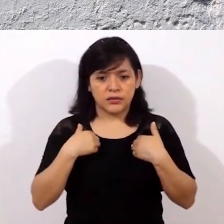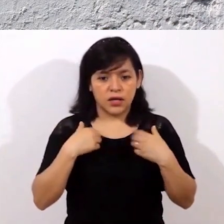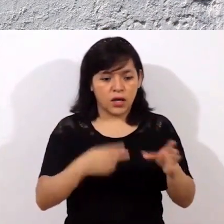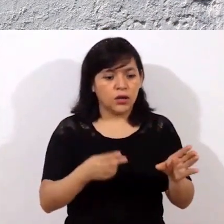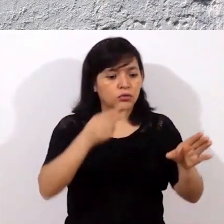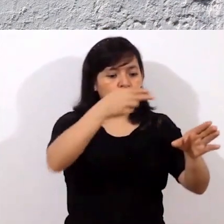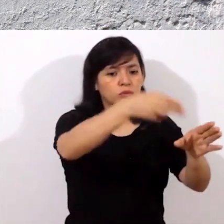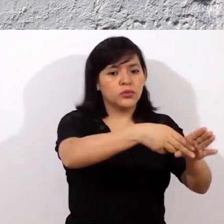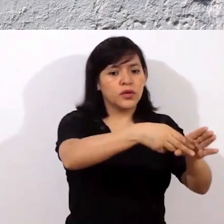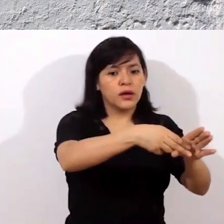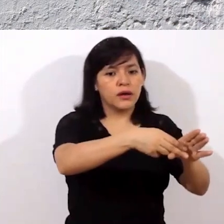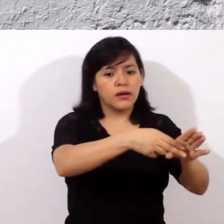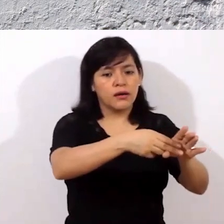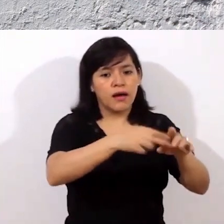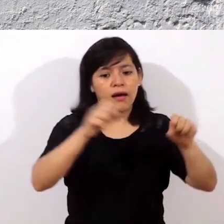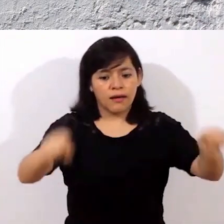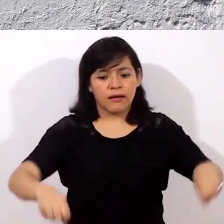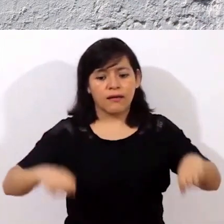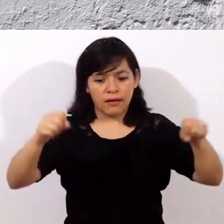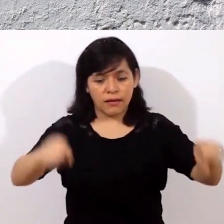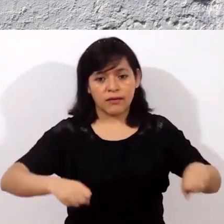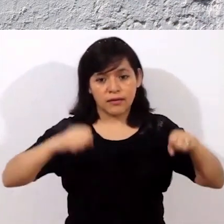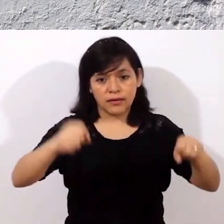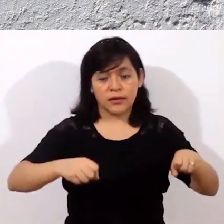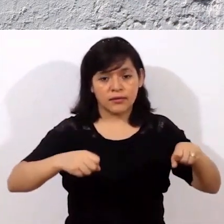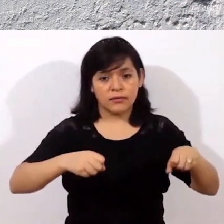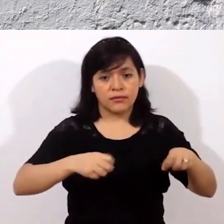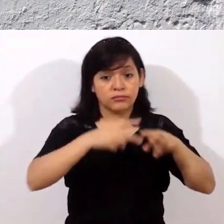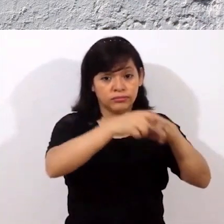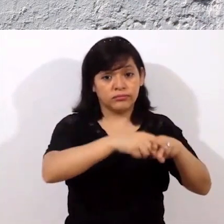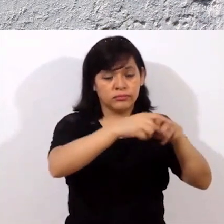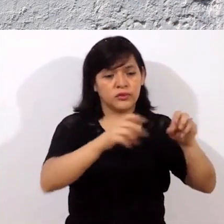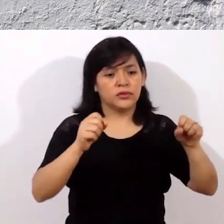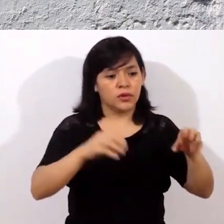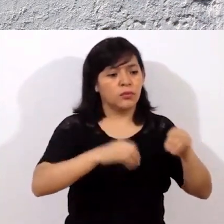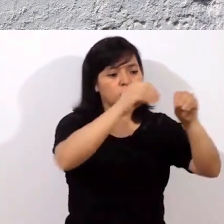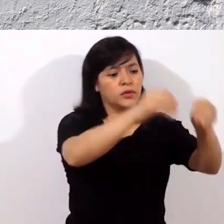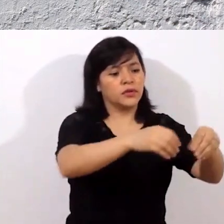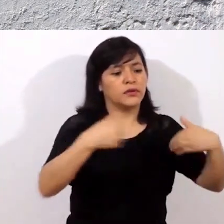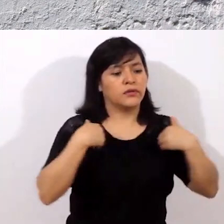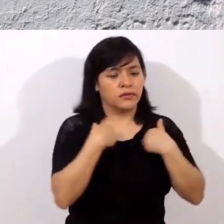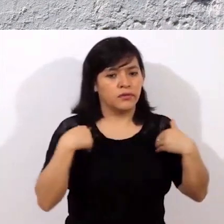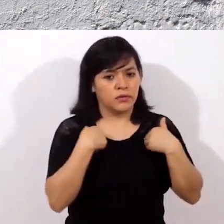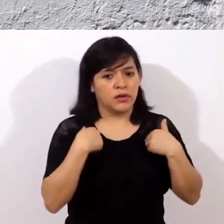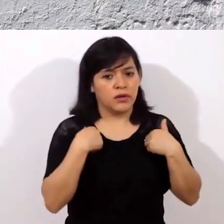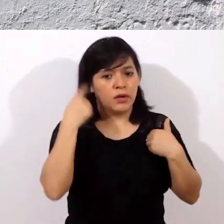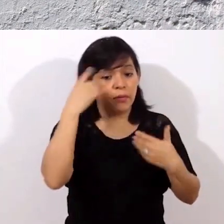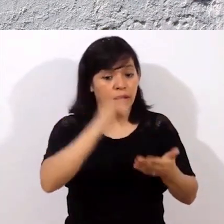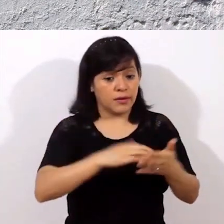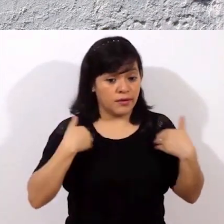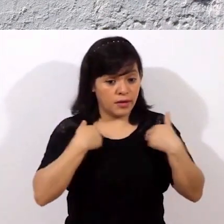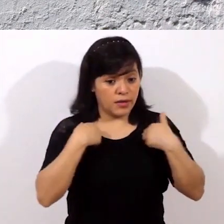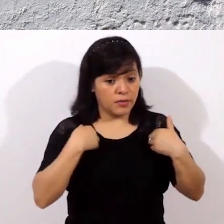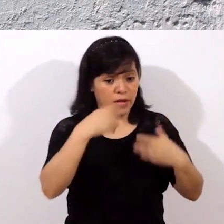una especie de tablón para que el animal suba y vaya a la carreta, obviamente. Pero